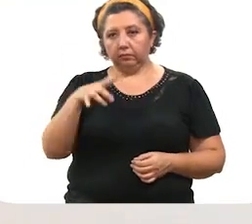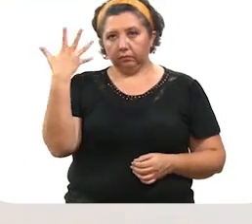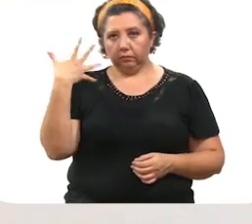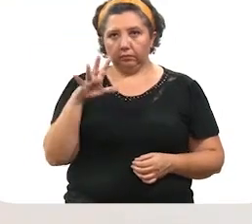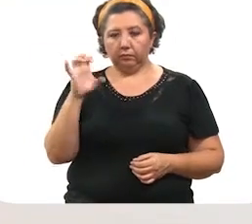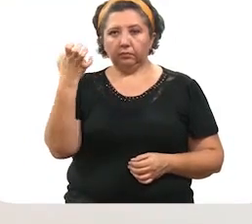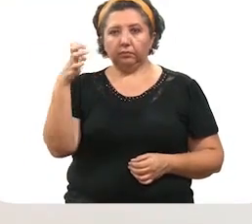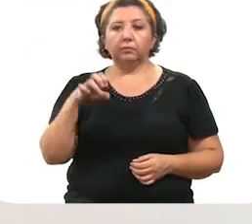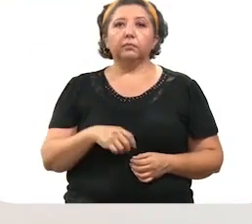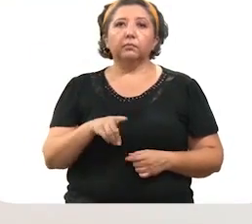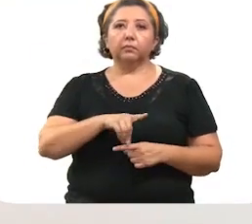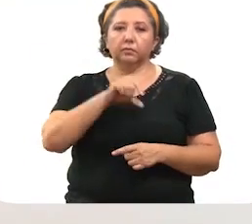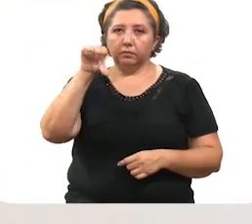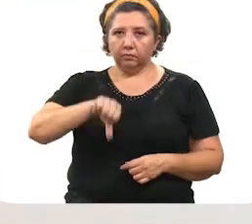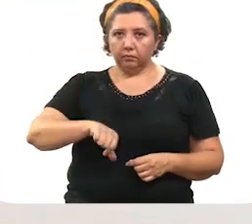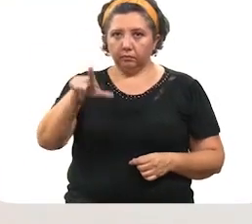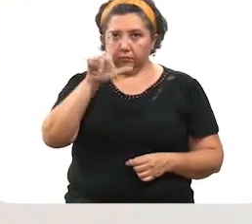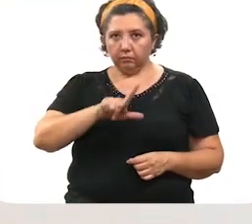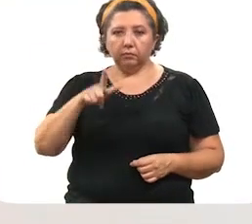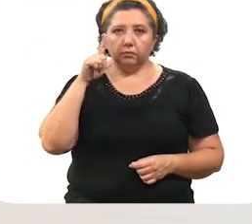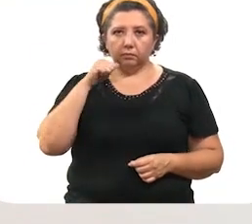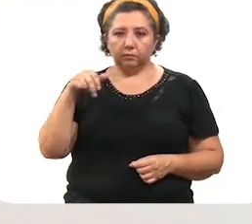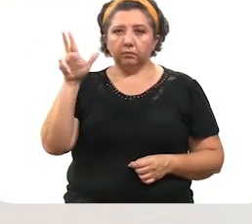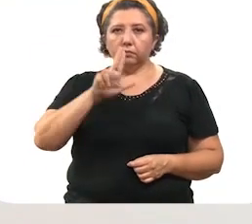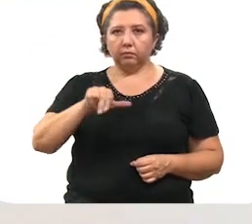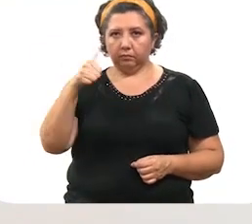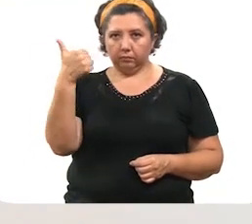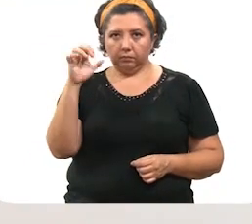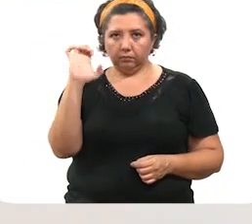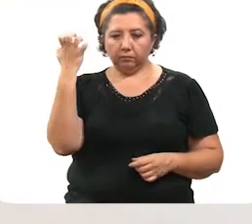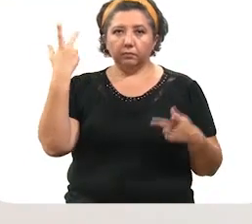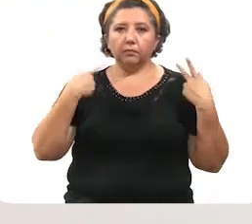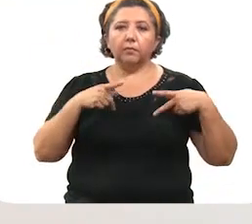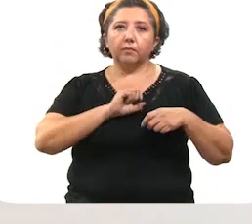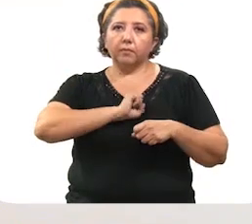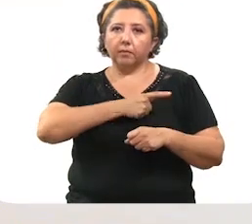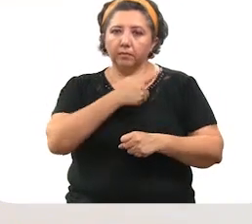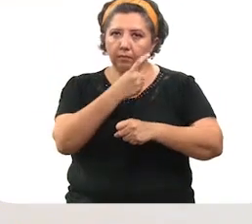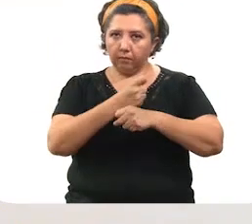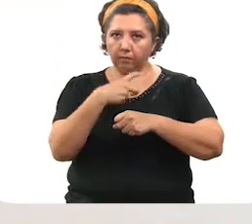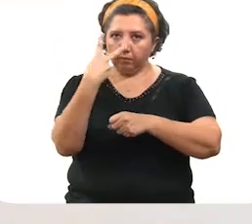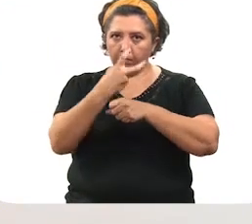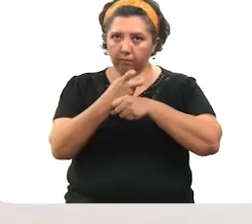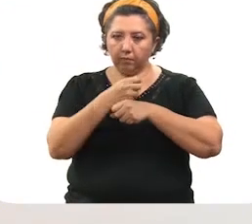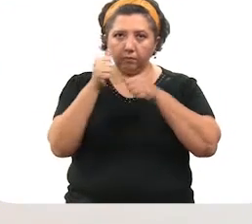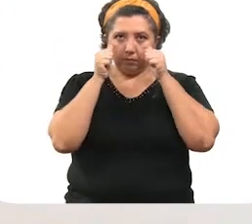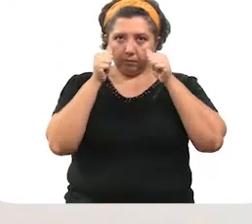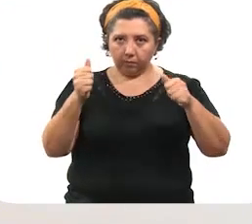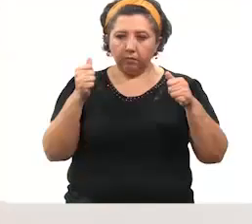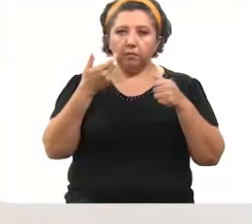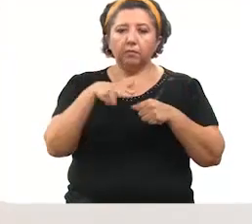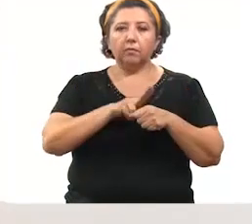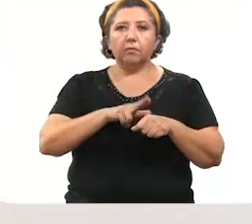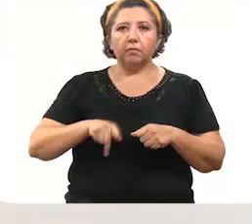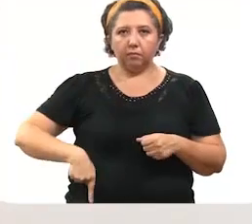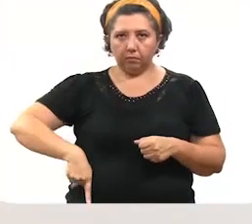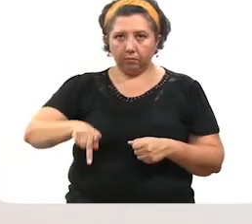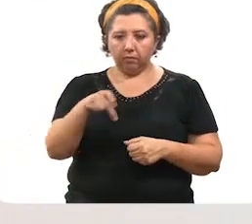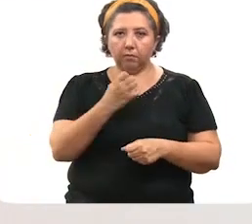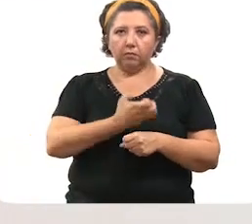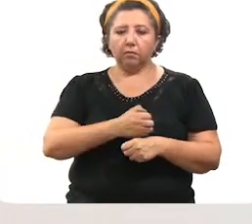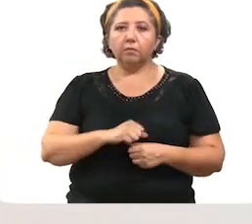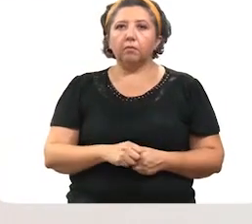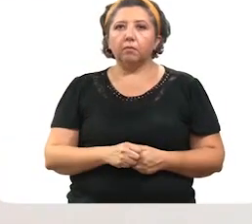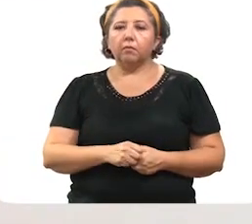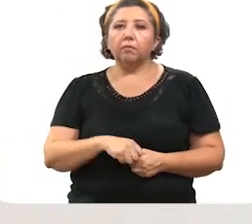10 de enero. Desde hoy, lunes 10 y mañana, martes 11 de enero, personal de salud de primera y segunda línea de atención de los hospitales públicos del